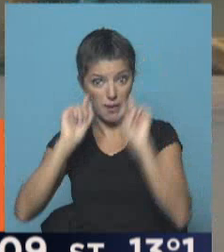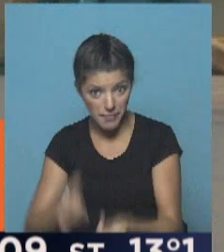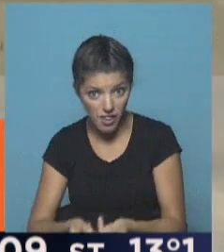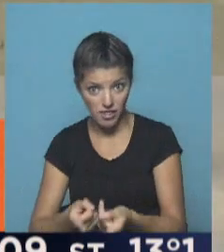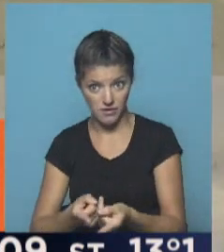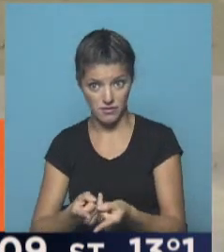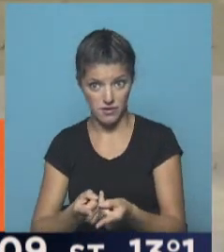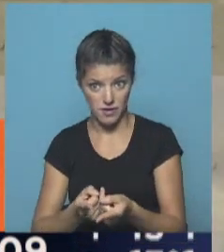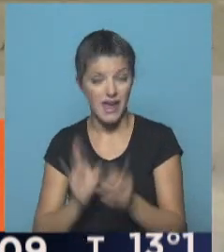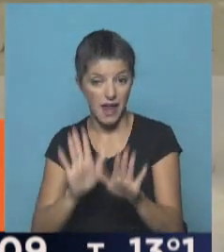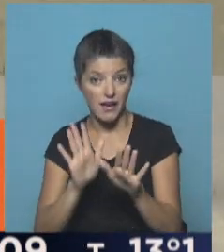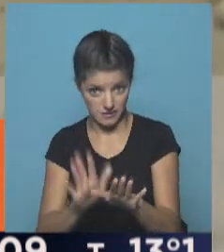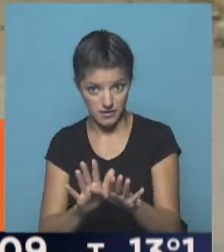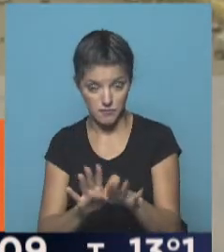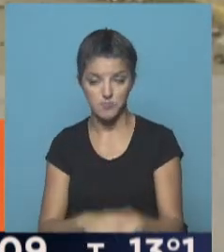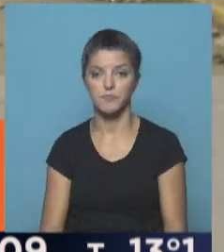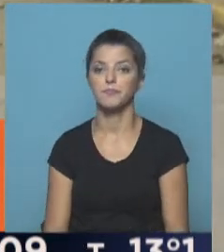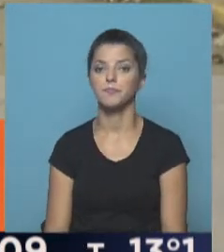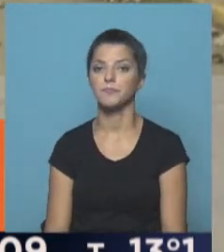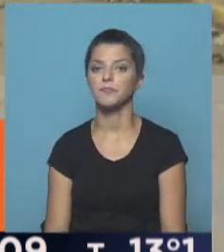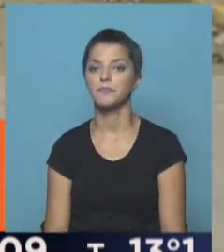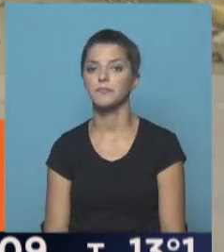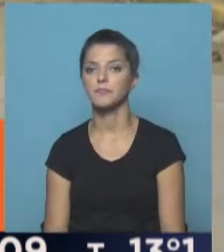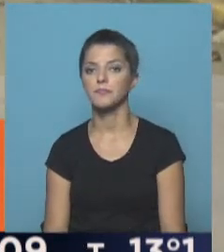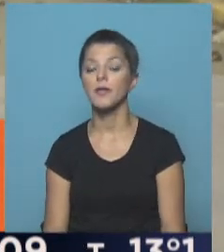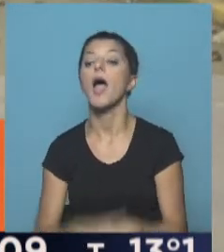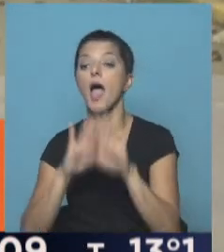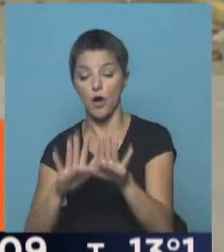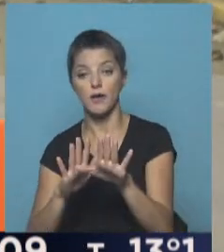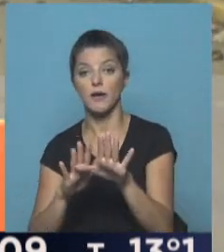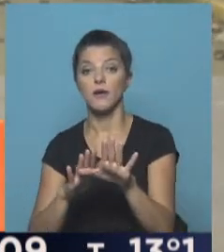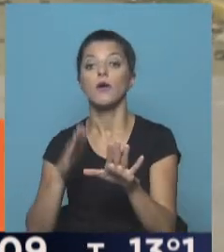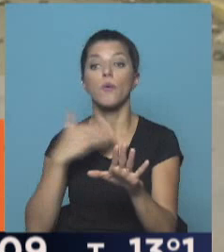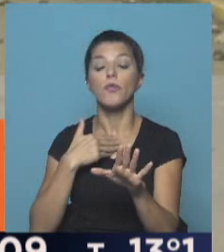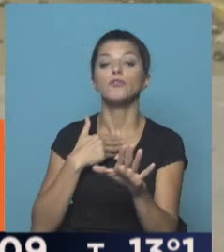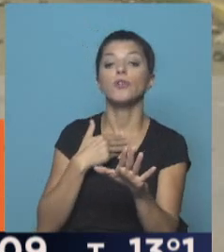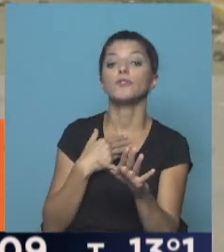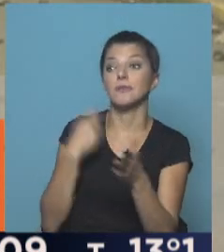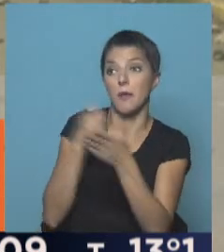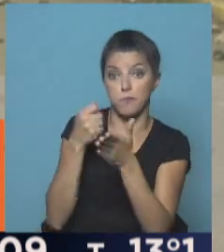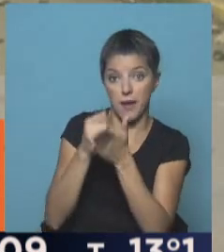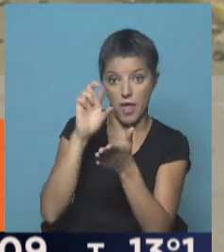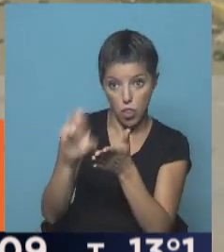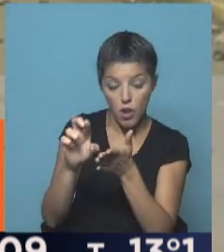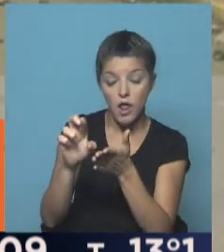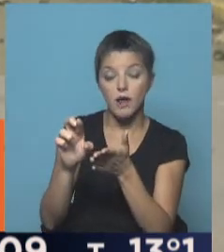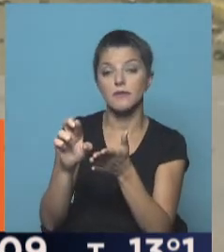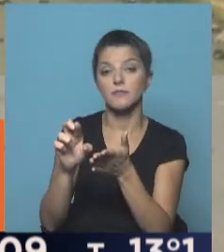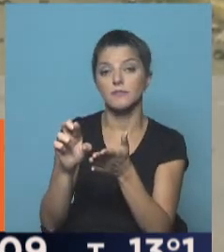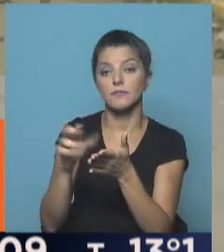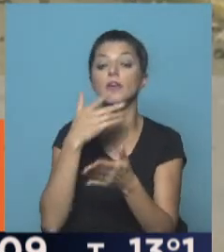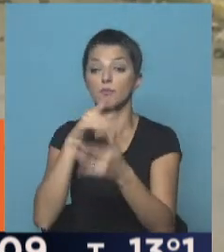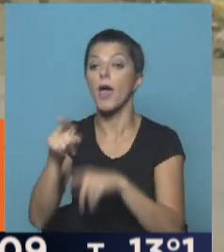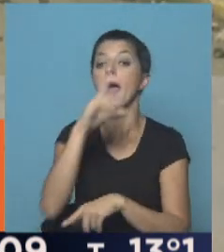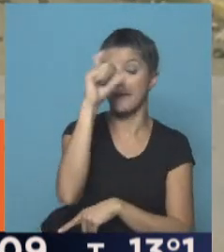pero no venció este problema estructural que tiene. Lo que pasa es que cuando da las divisas se utilizan. El importador, en vez